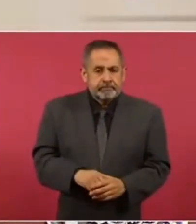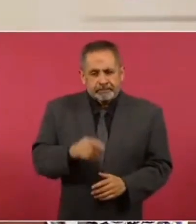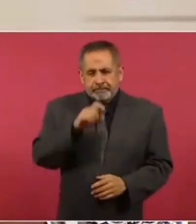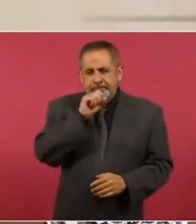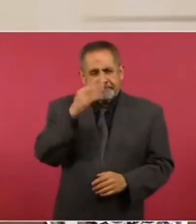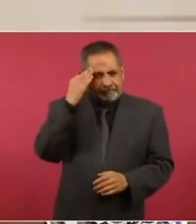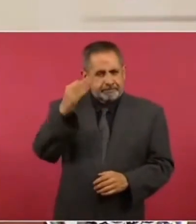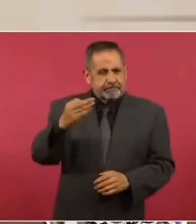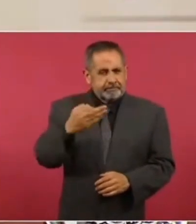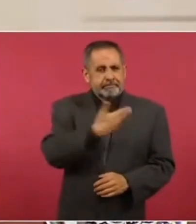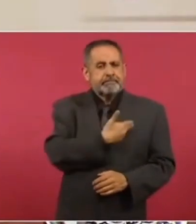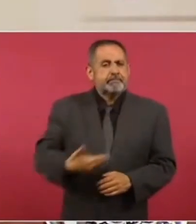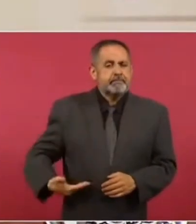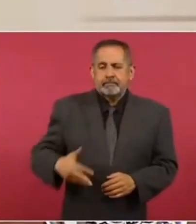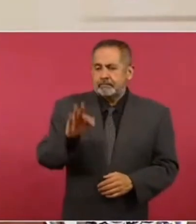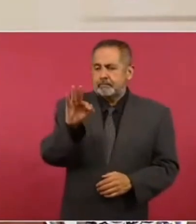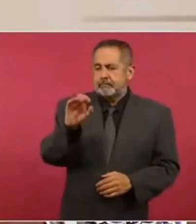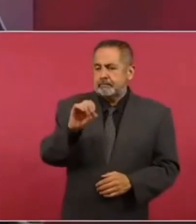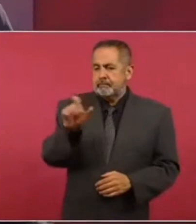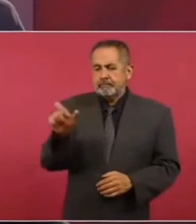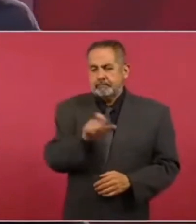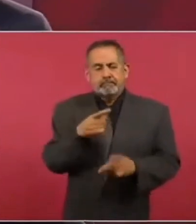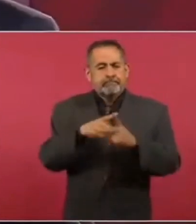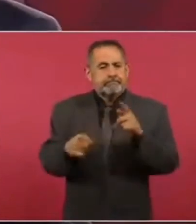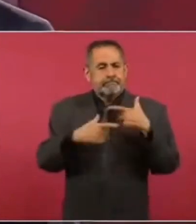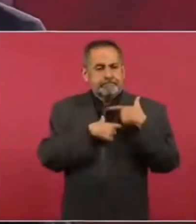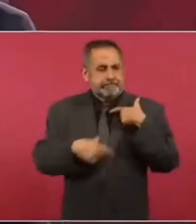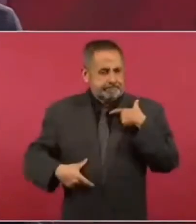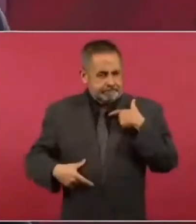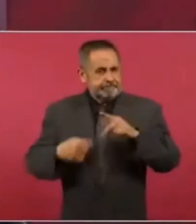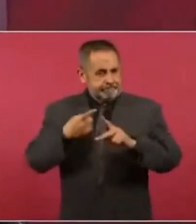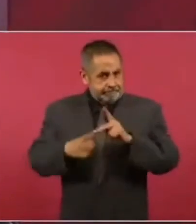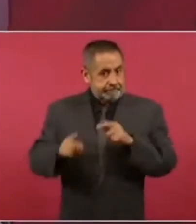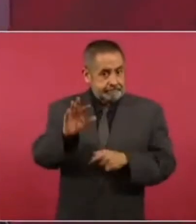Fox a la presidencia, ¿cómo es que